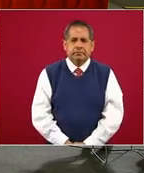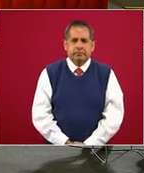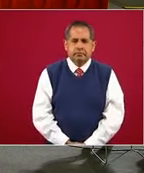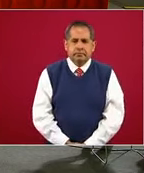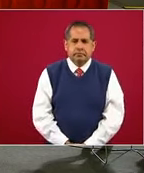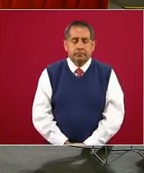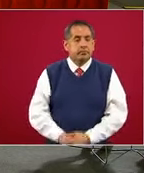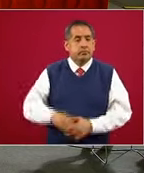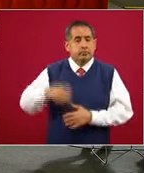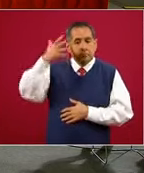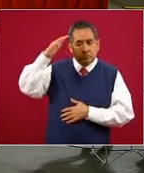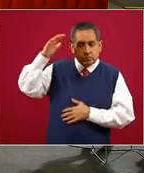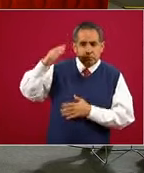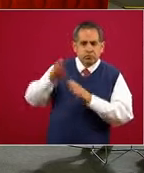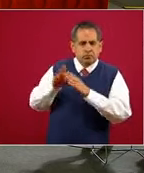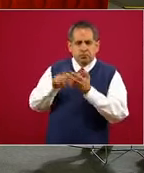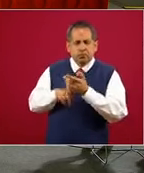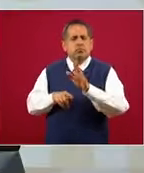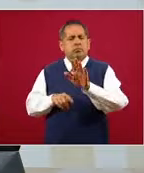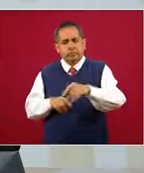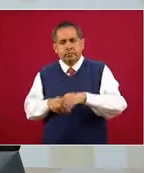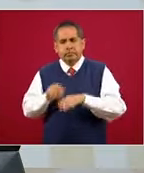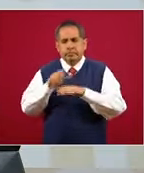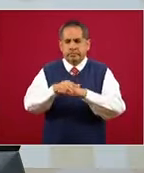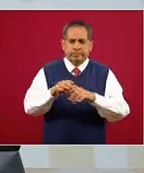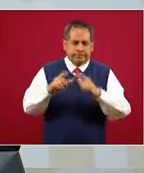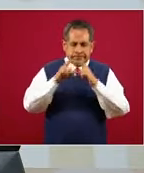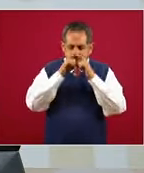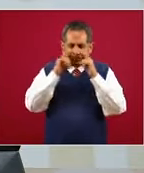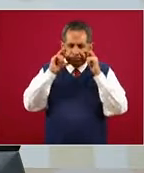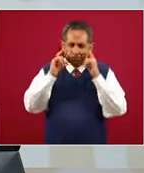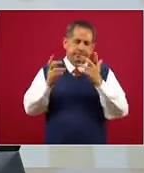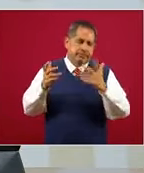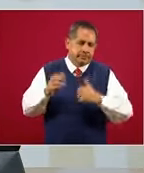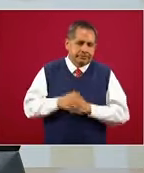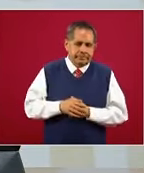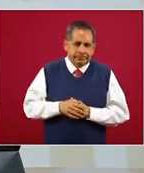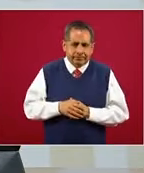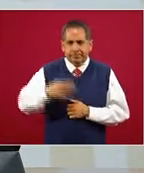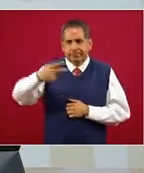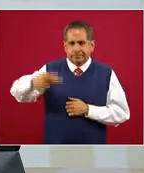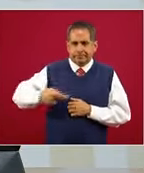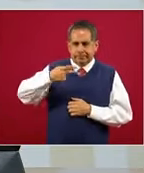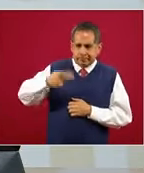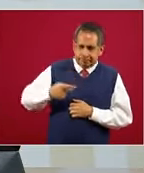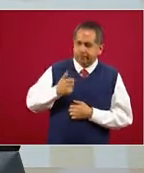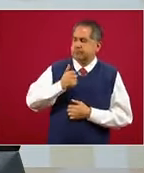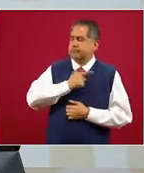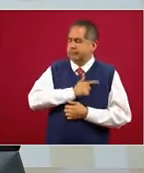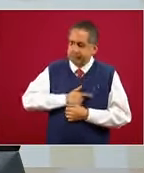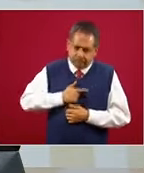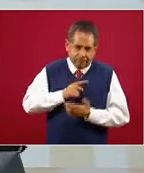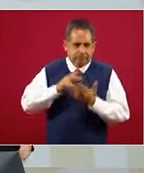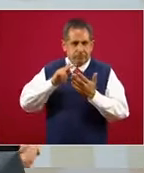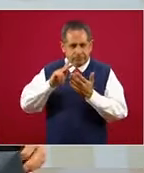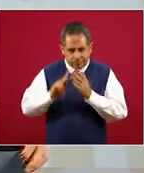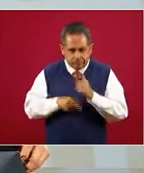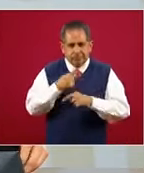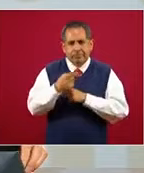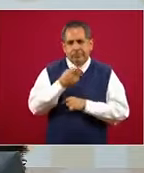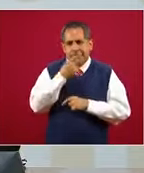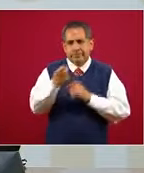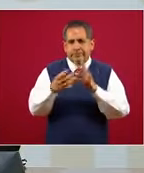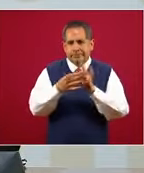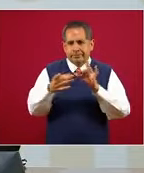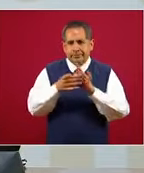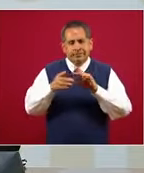Adultos que retornan. Sobre cubrebocas, cada vez que se nos pregunte, con mucho gusto lo volvemos a